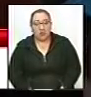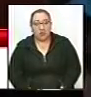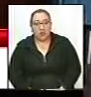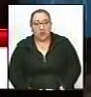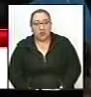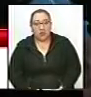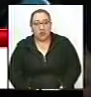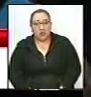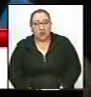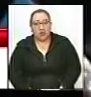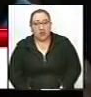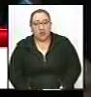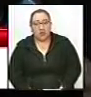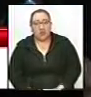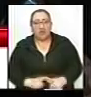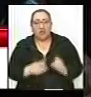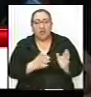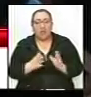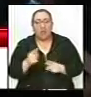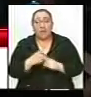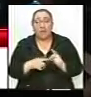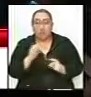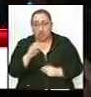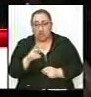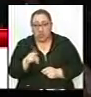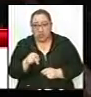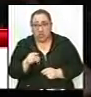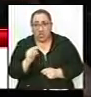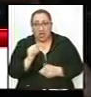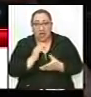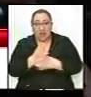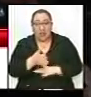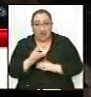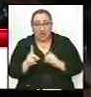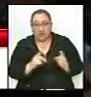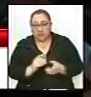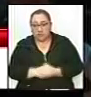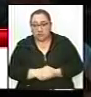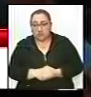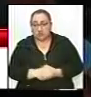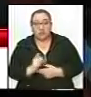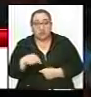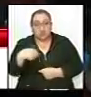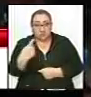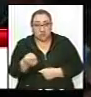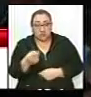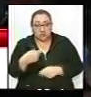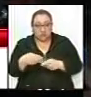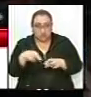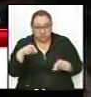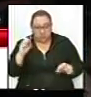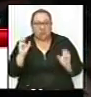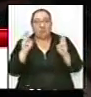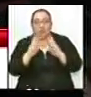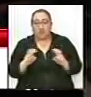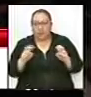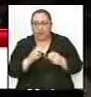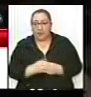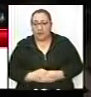planteamiento la próxima semana. Por eso le decía que cuando esto entre al debate, en el próximo pleno, tendrá que